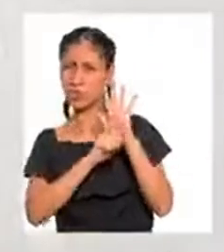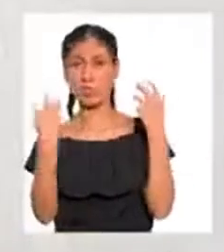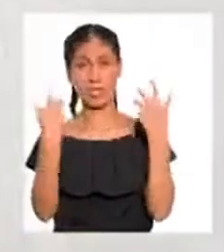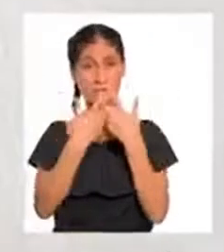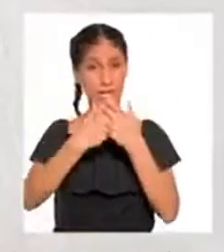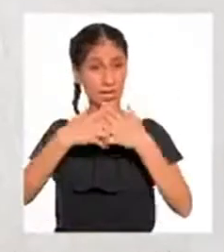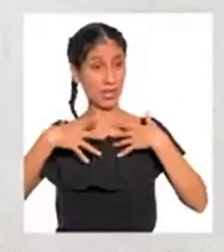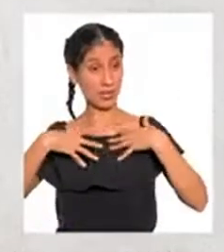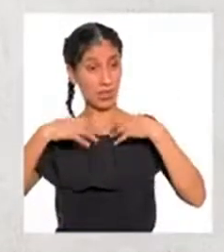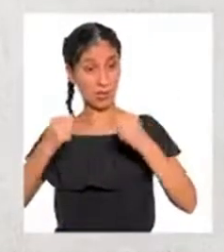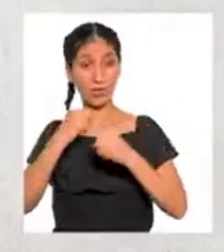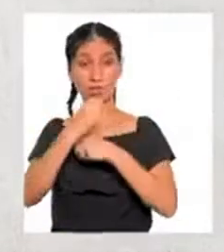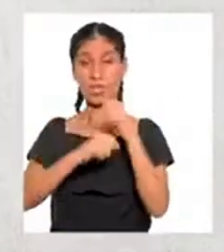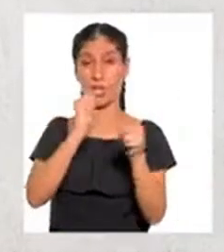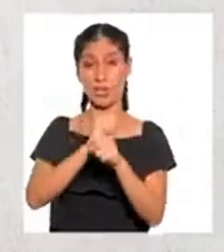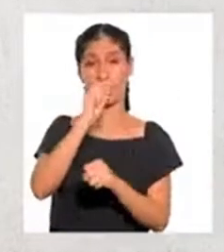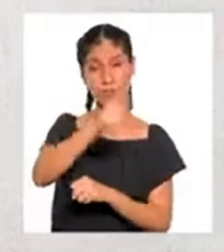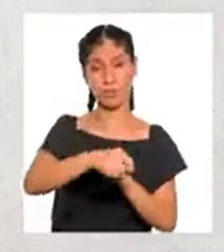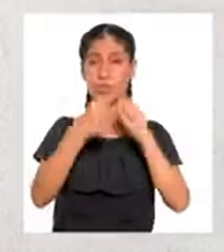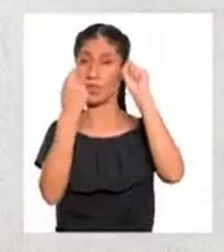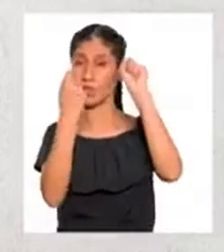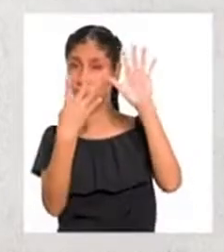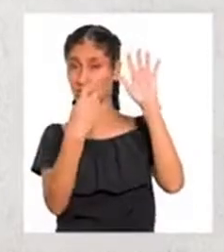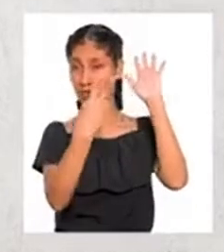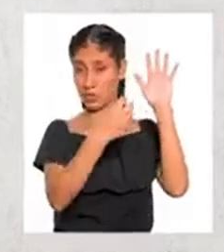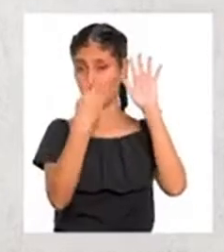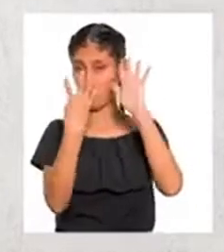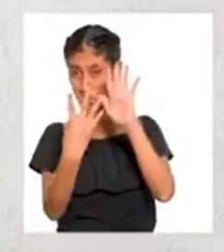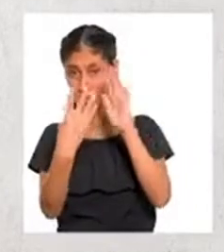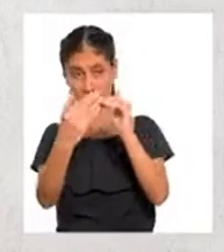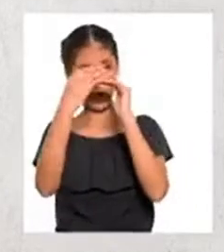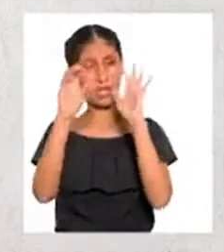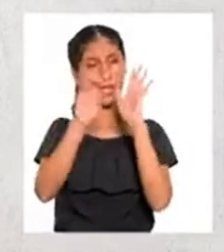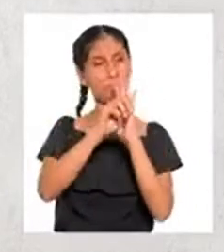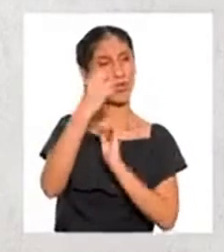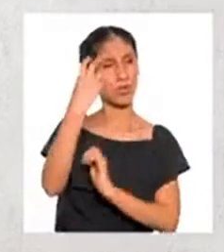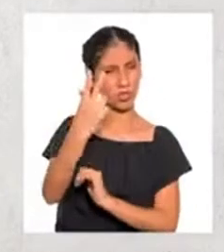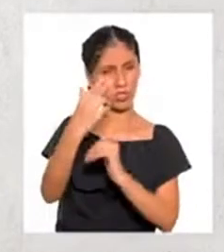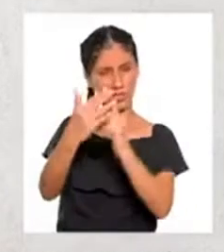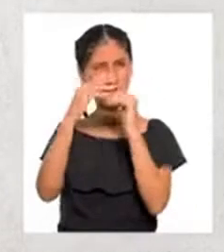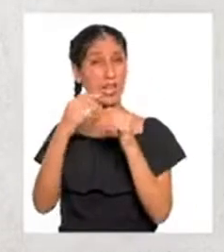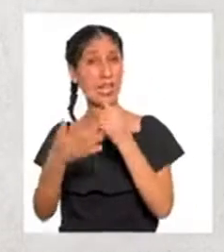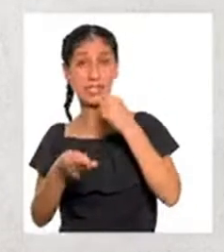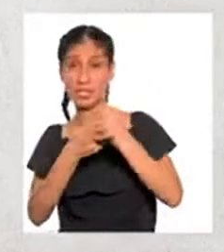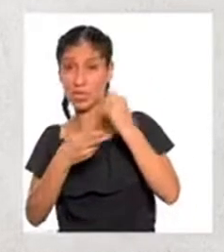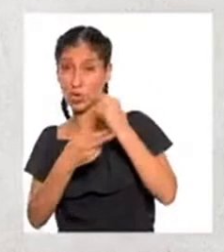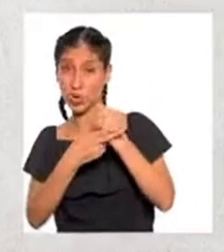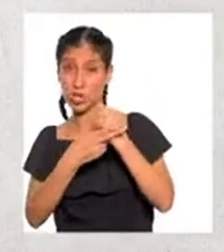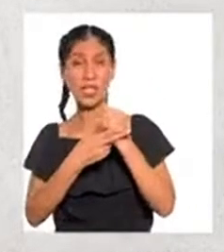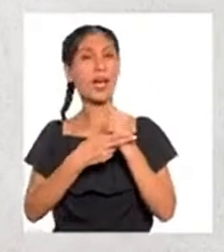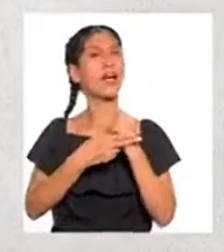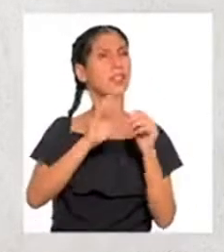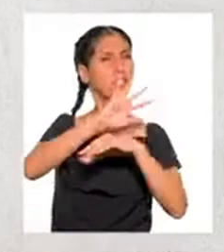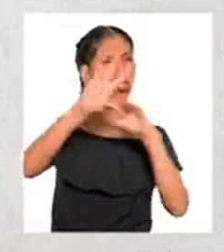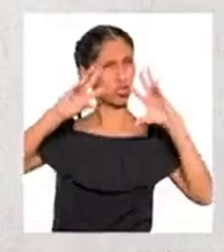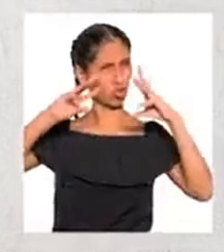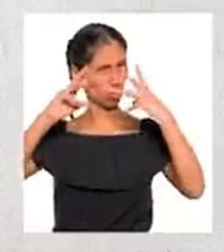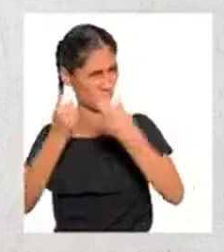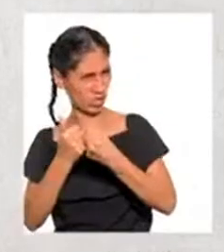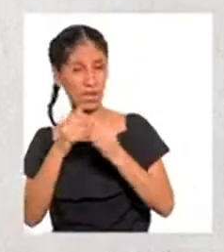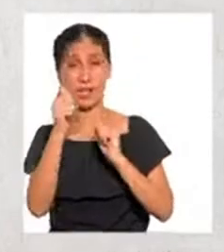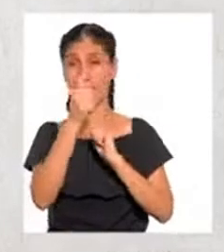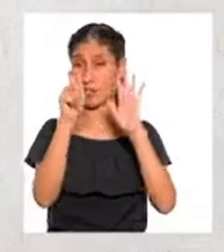de 1979. En el capítulo 3, de la Seguridad Social, Salud y Bienestar, artículo